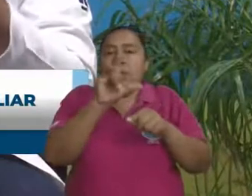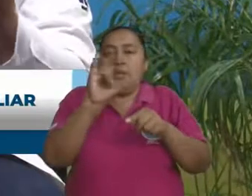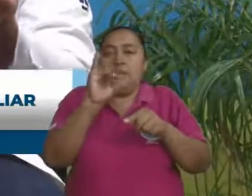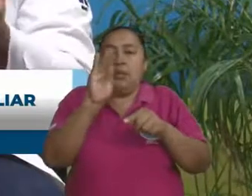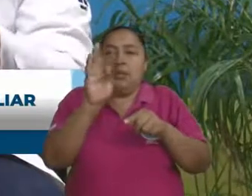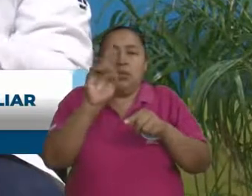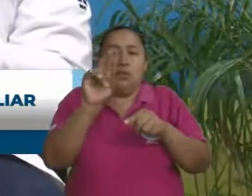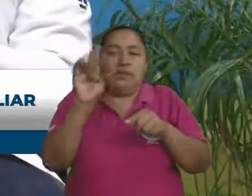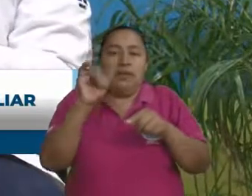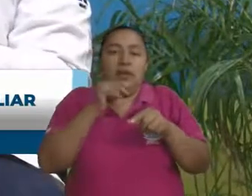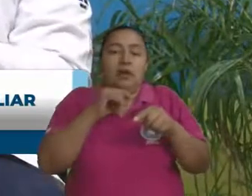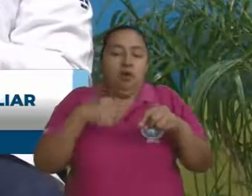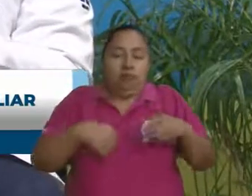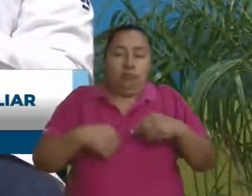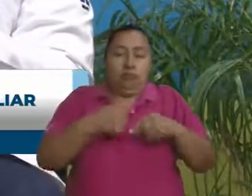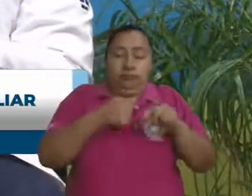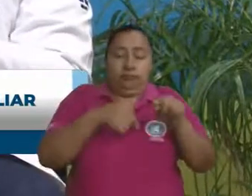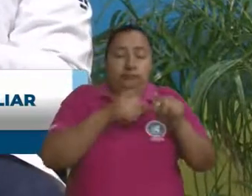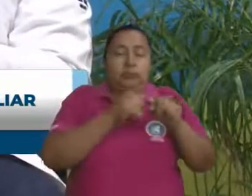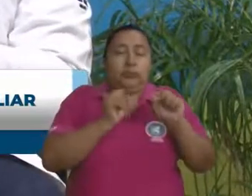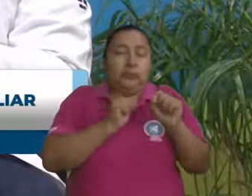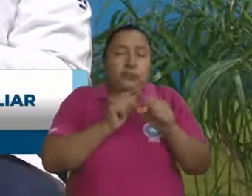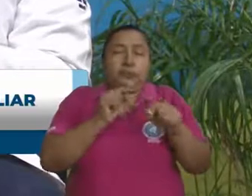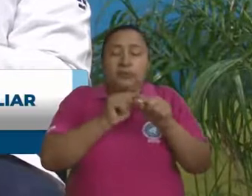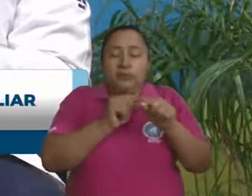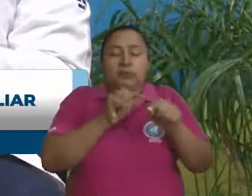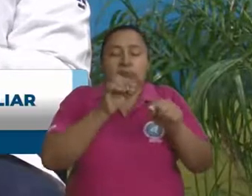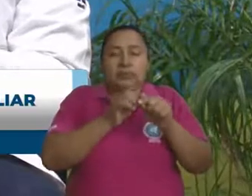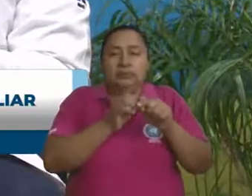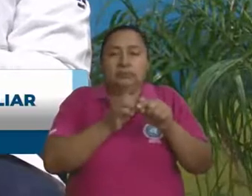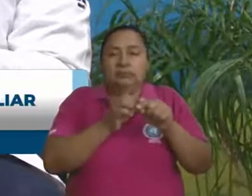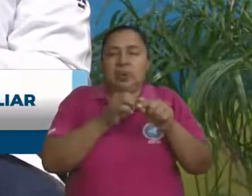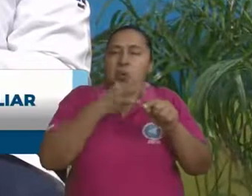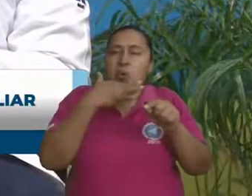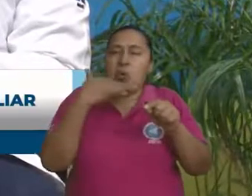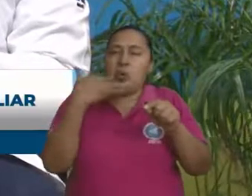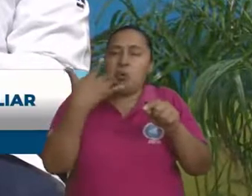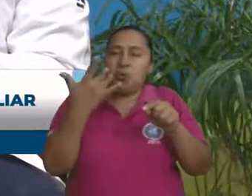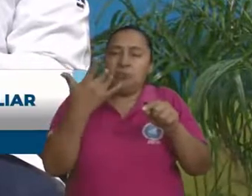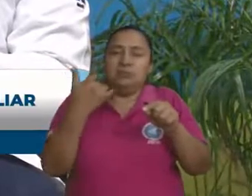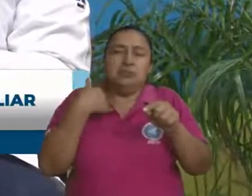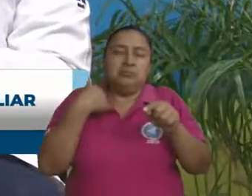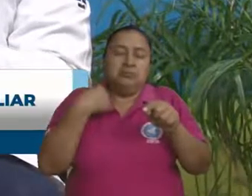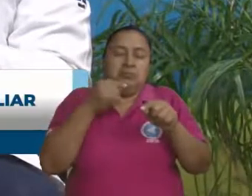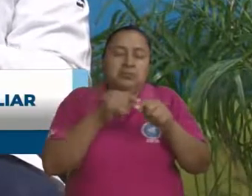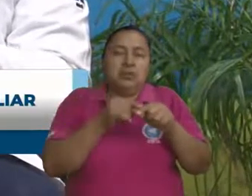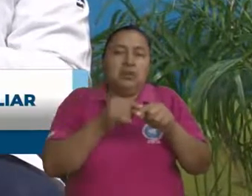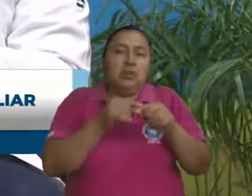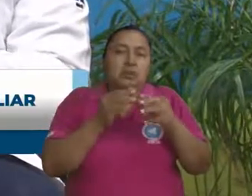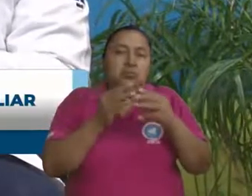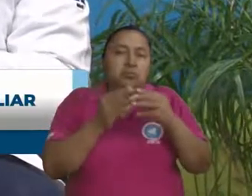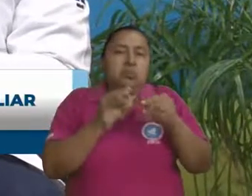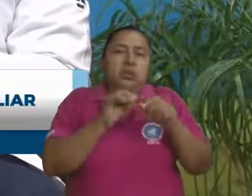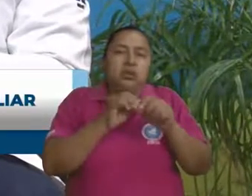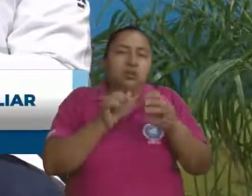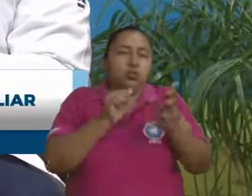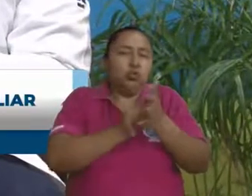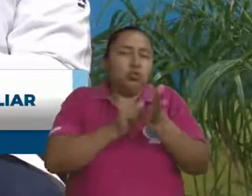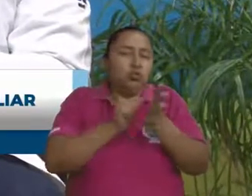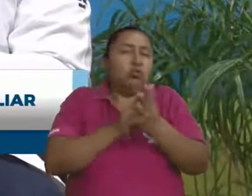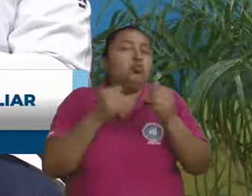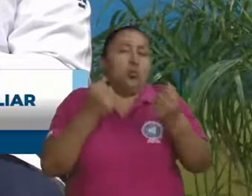o ácidos biliares, mejor dicho. Esto le confiere siempre una consistencia un poco más sólida